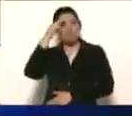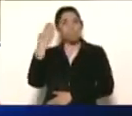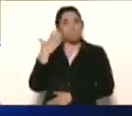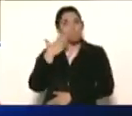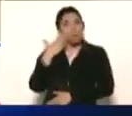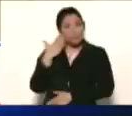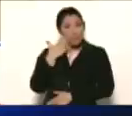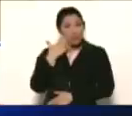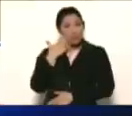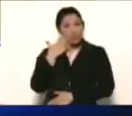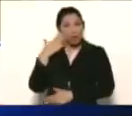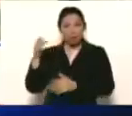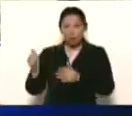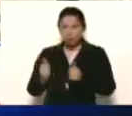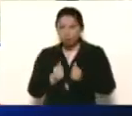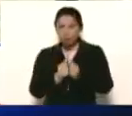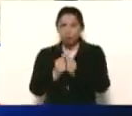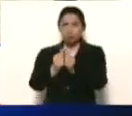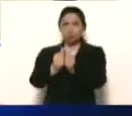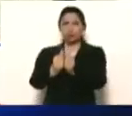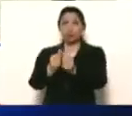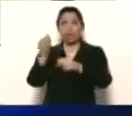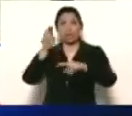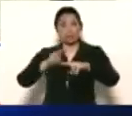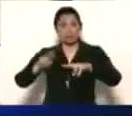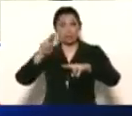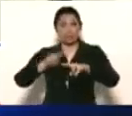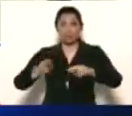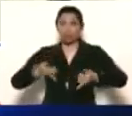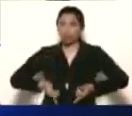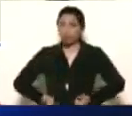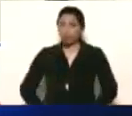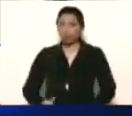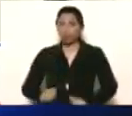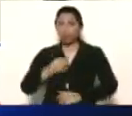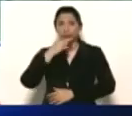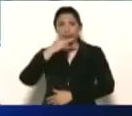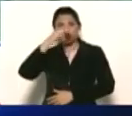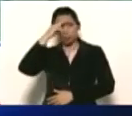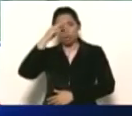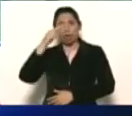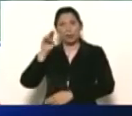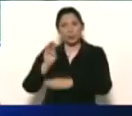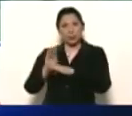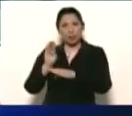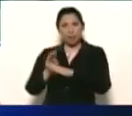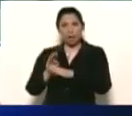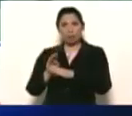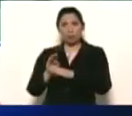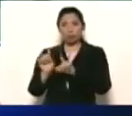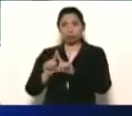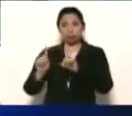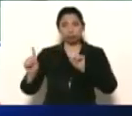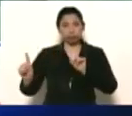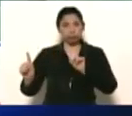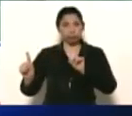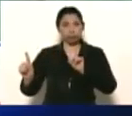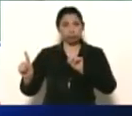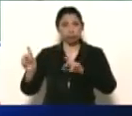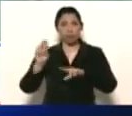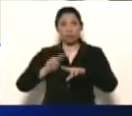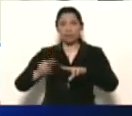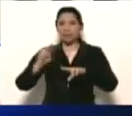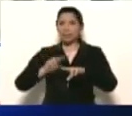madres acompañando a sus hijos a sus representados guardando la distancia entre niños de